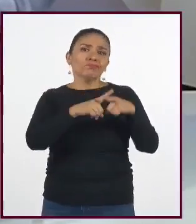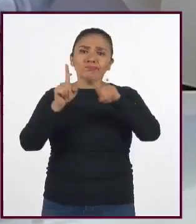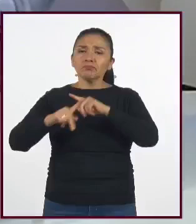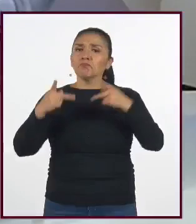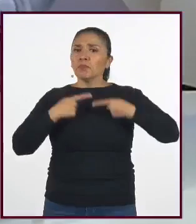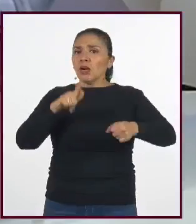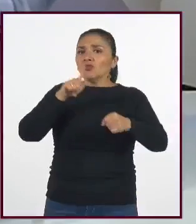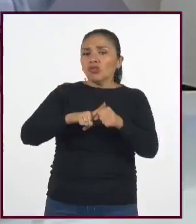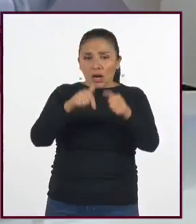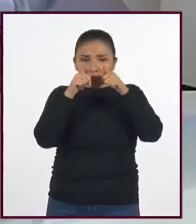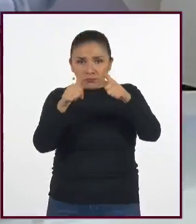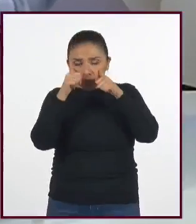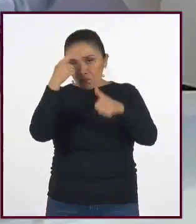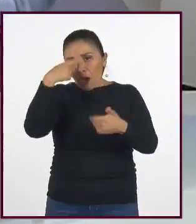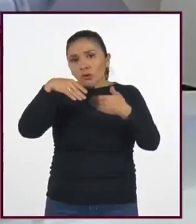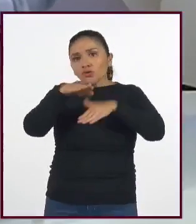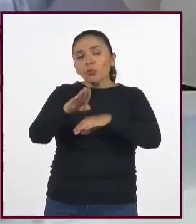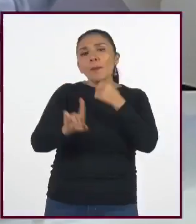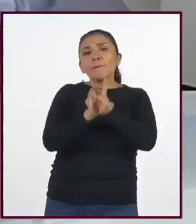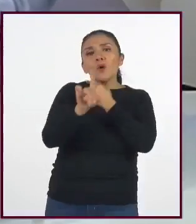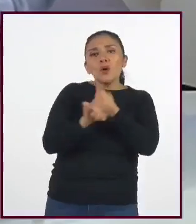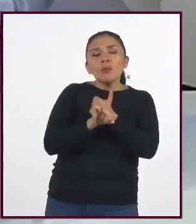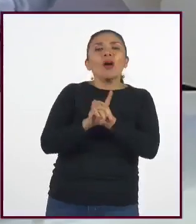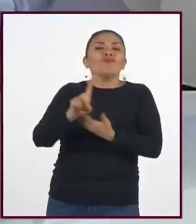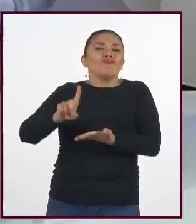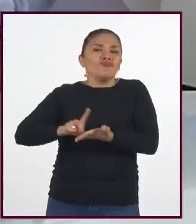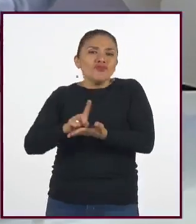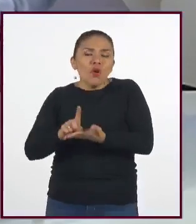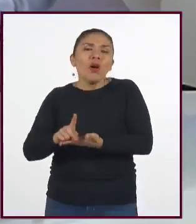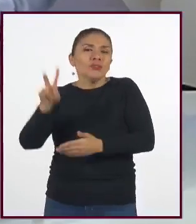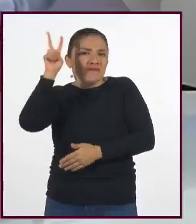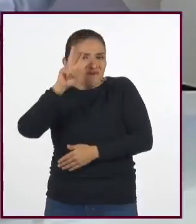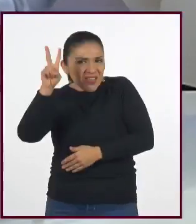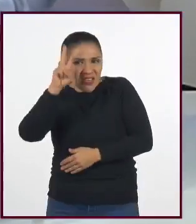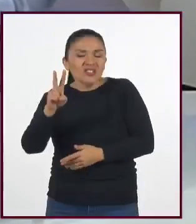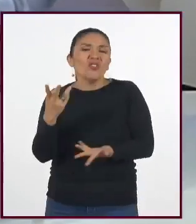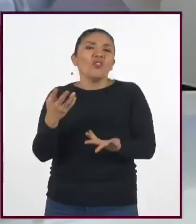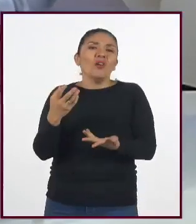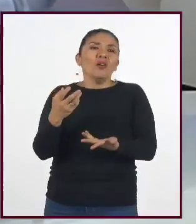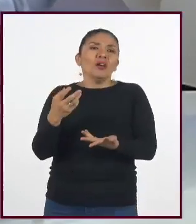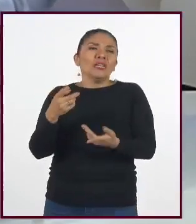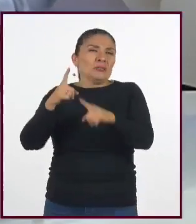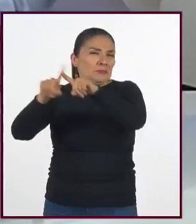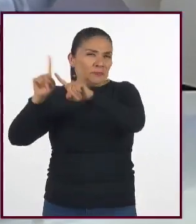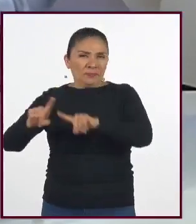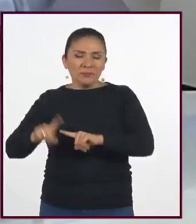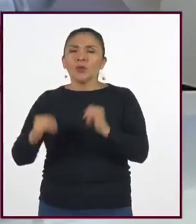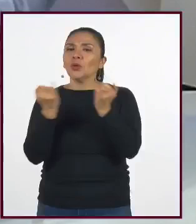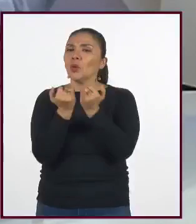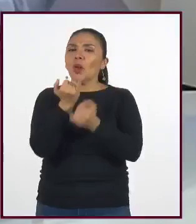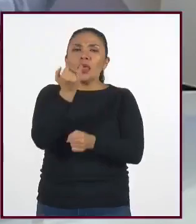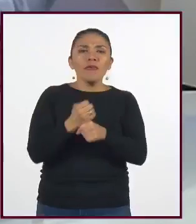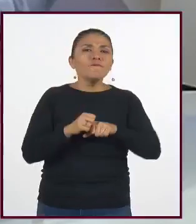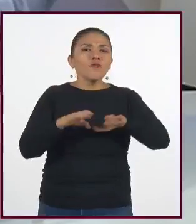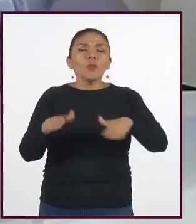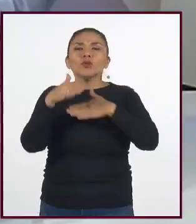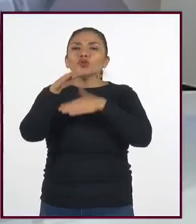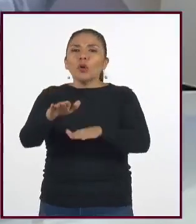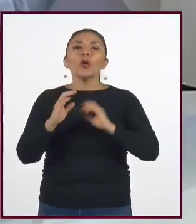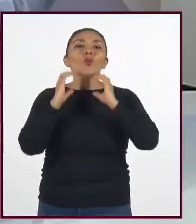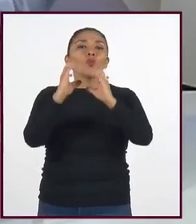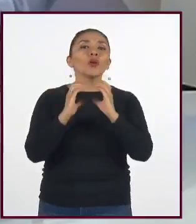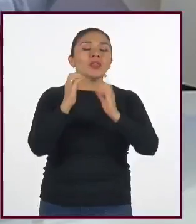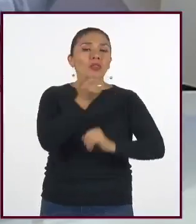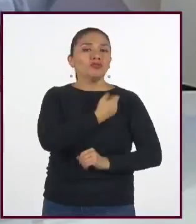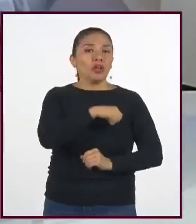personalizada en problemas asociados al consumo de drogas o sustancias psicoactivas, así como, bueno, información relacionada con el cuidado de la